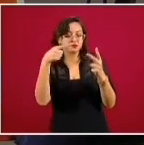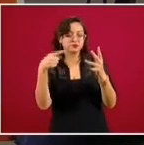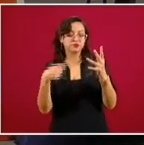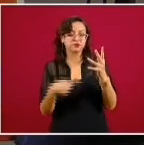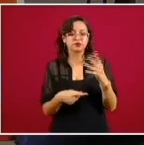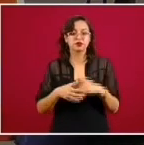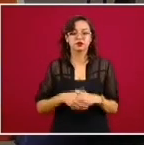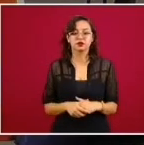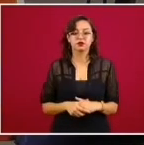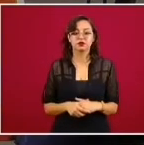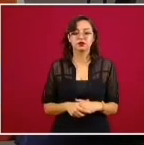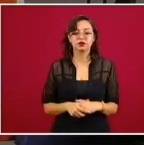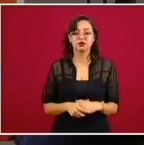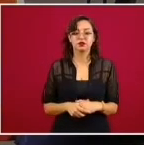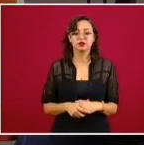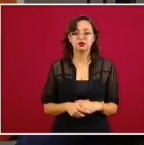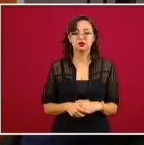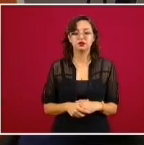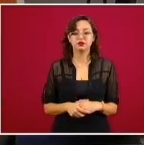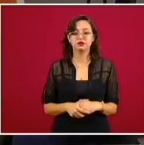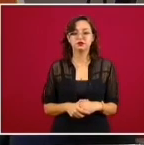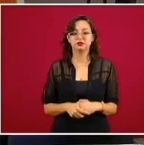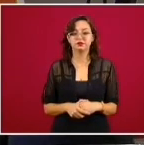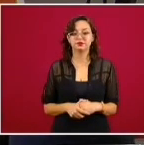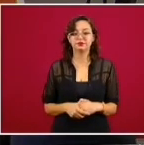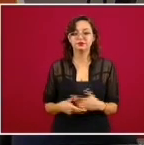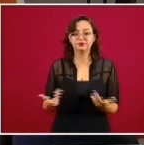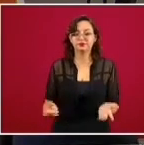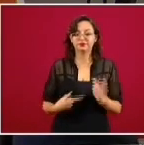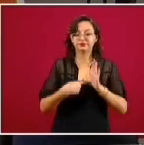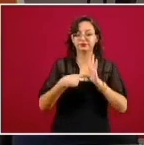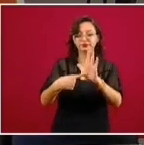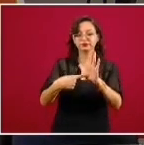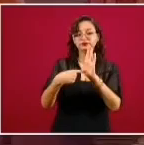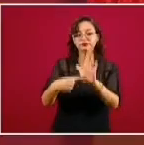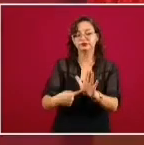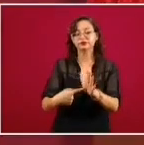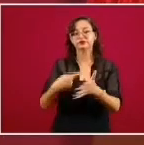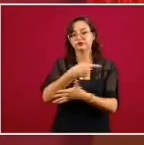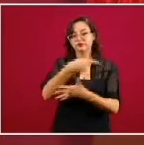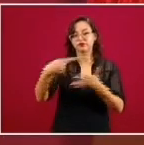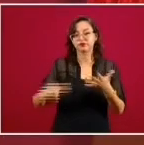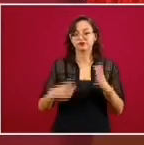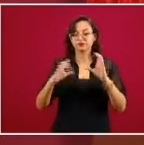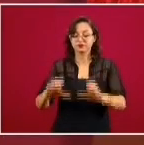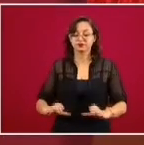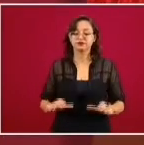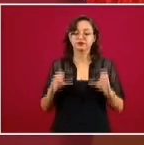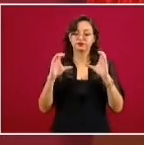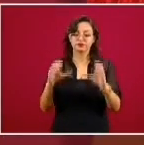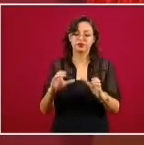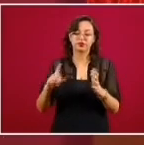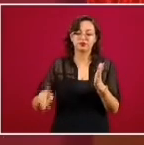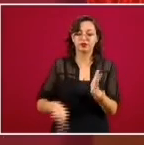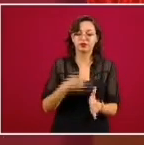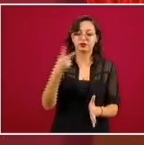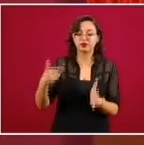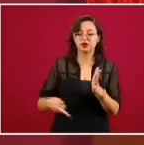y estas recomendaciones se basan en la evidencia que acabo de presentar y su análisis cuidadoso. Hemos tenido